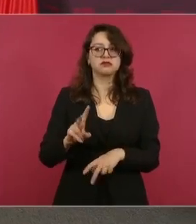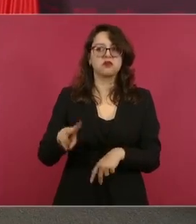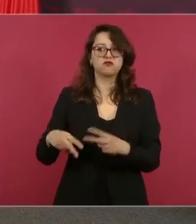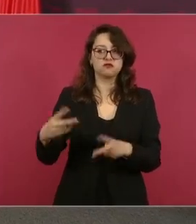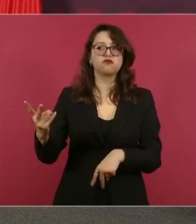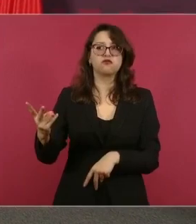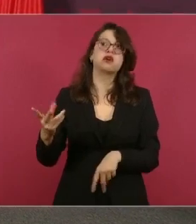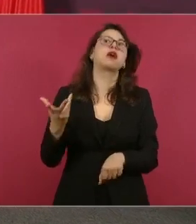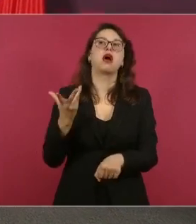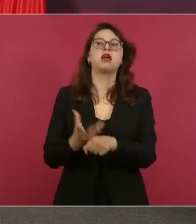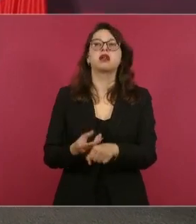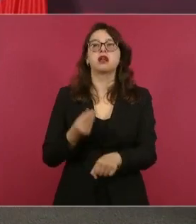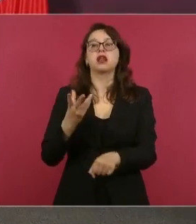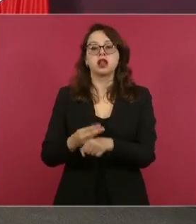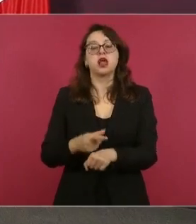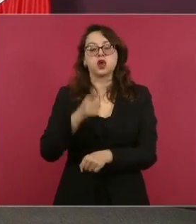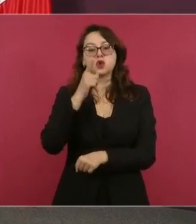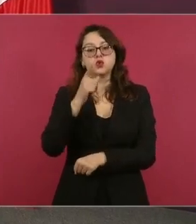estar